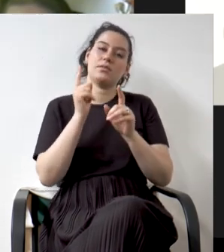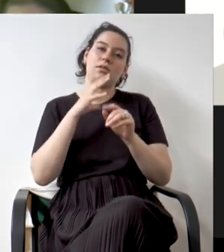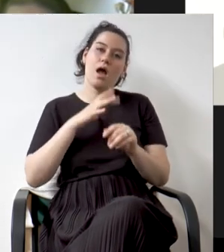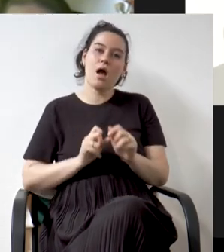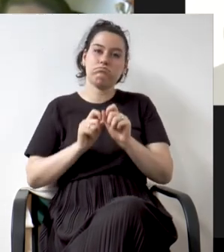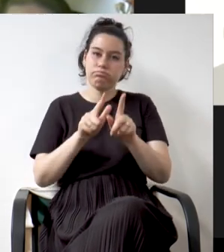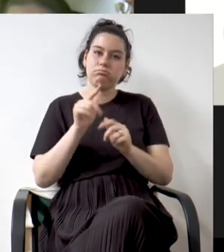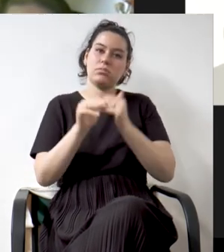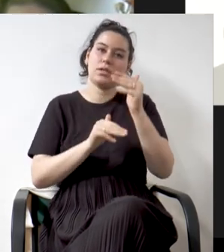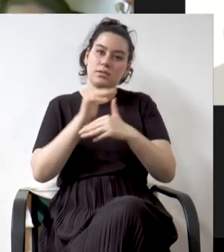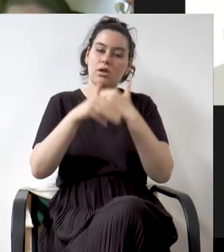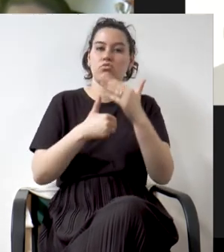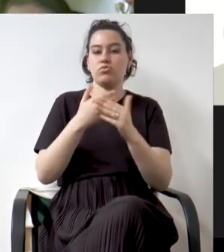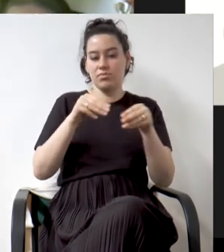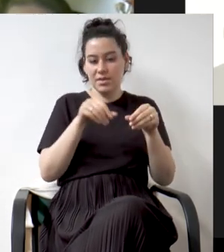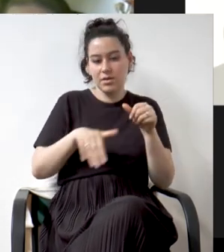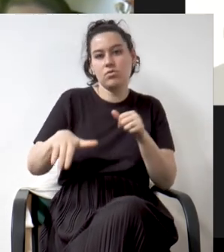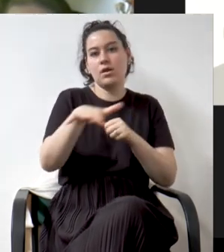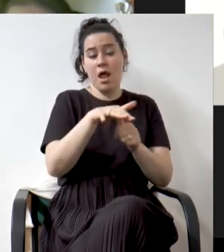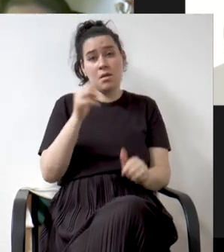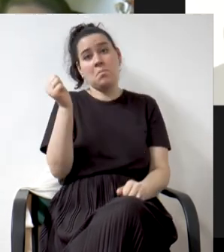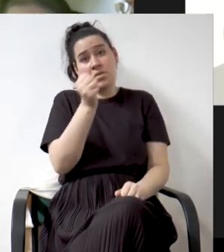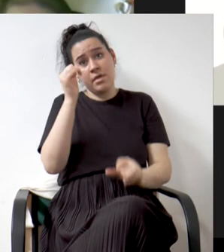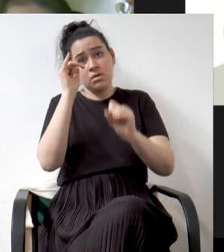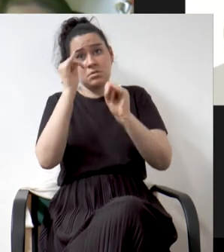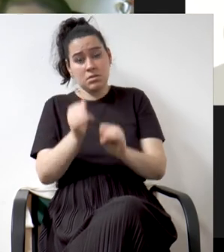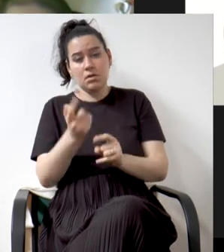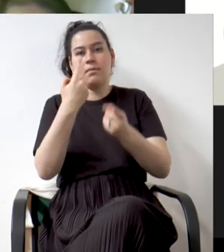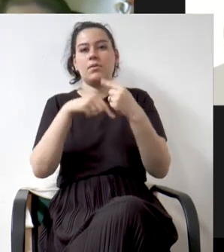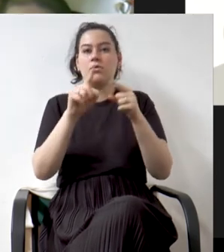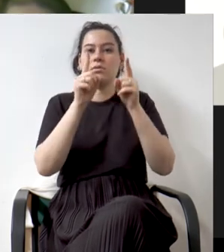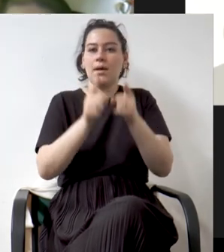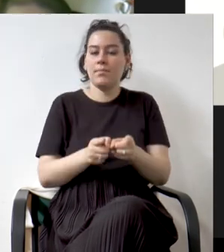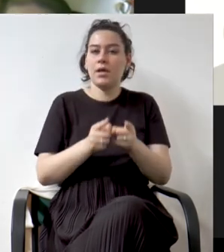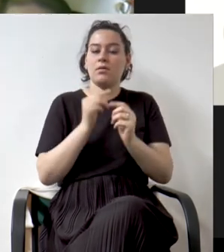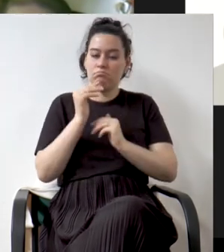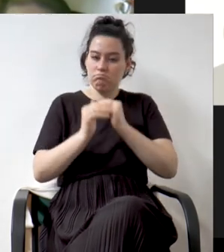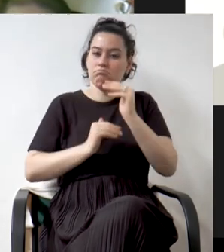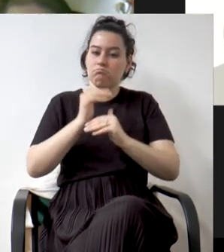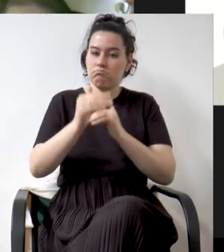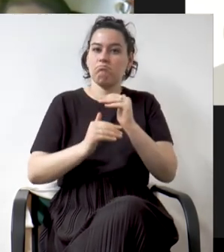un desarrollo territorial muy importante, pero aparte de tener un desarrollo territorial muy importante, tiene